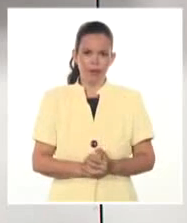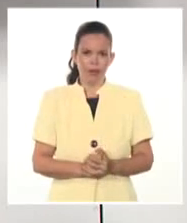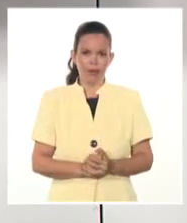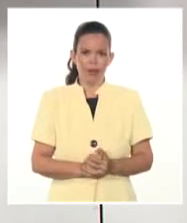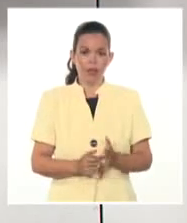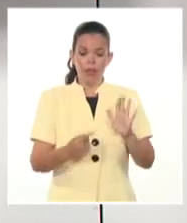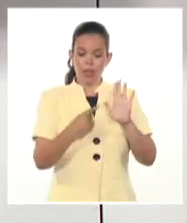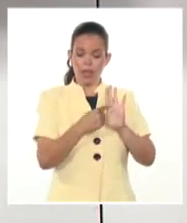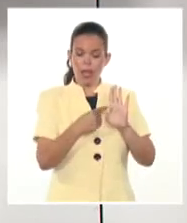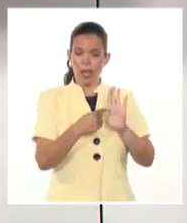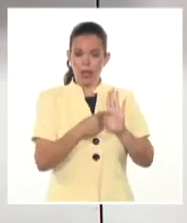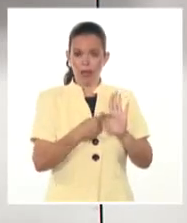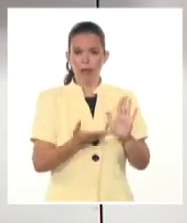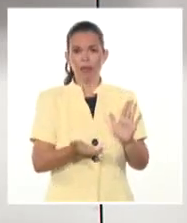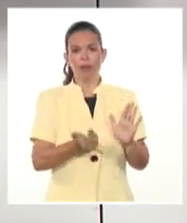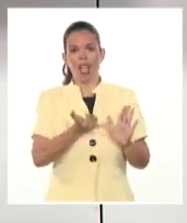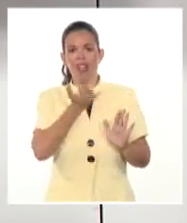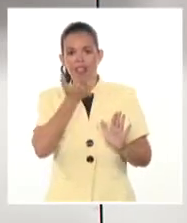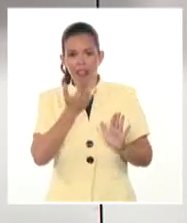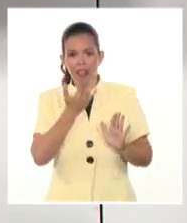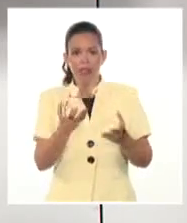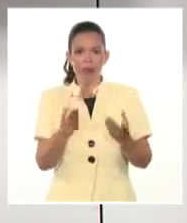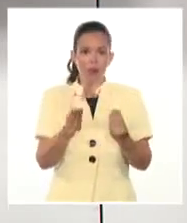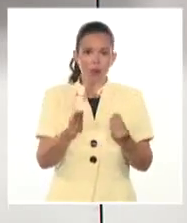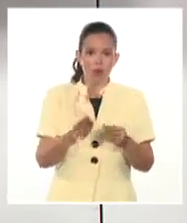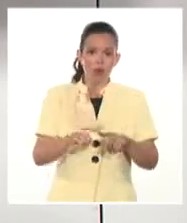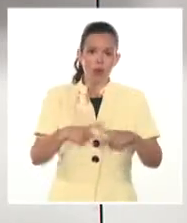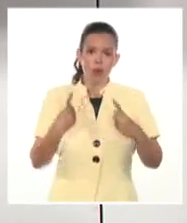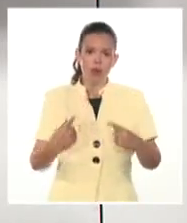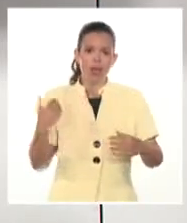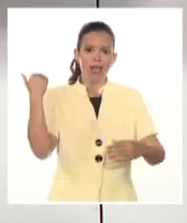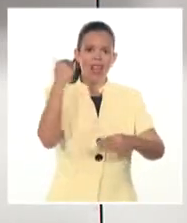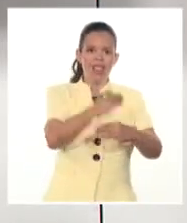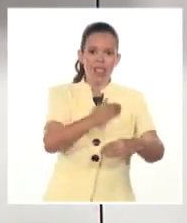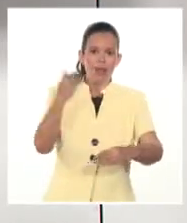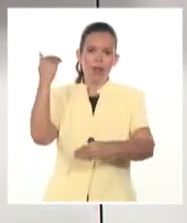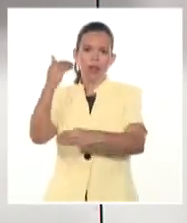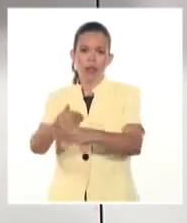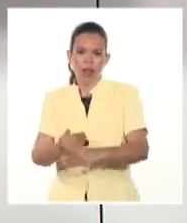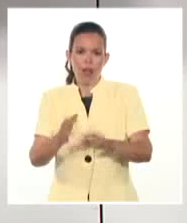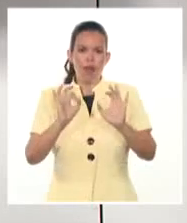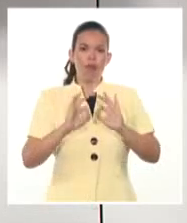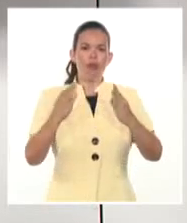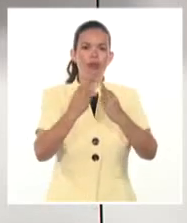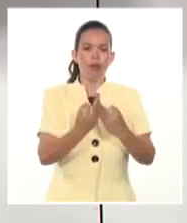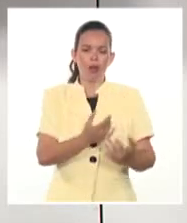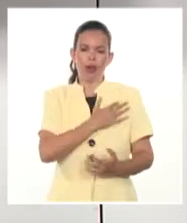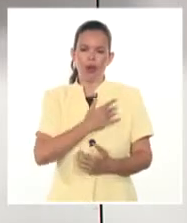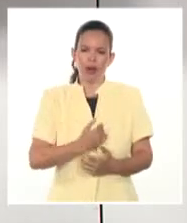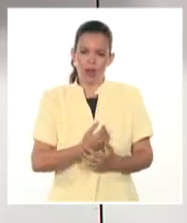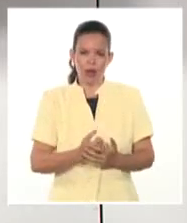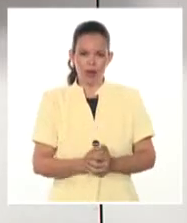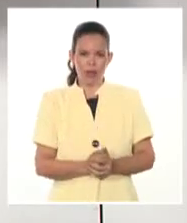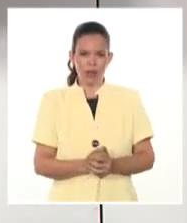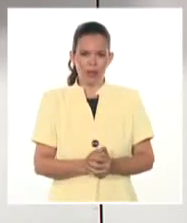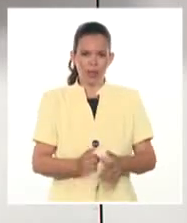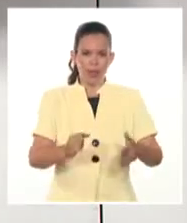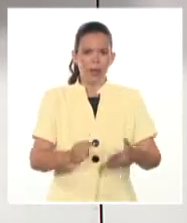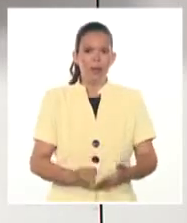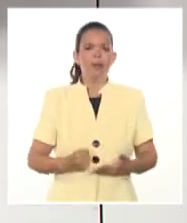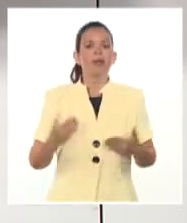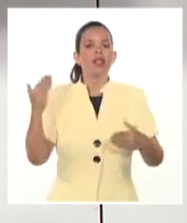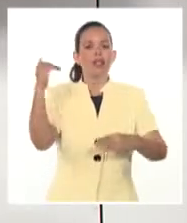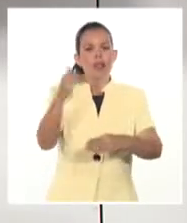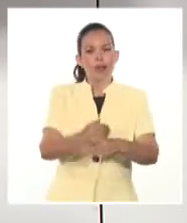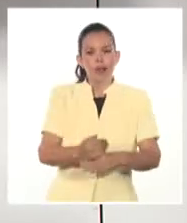toca fibras sensibles, reduciendo cargas impositivas a familias vulnerables y anunciando ganancias para la gente y para el país con